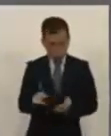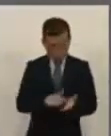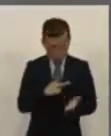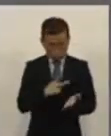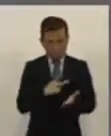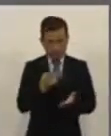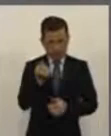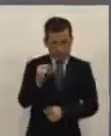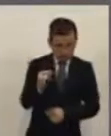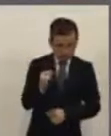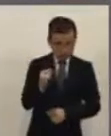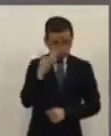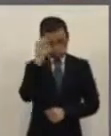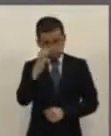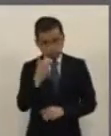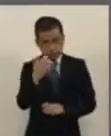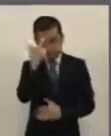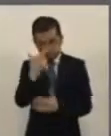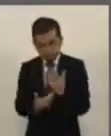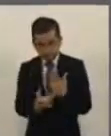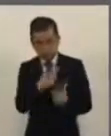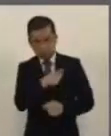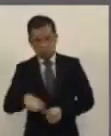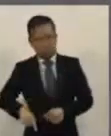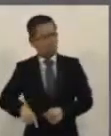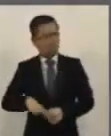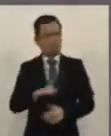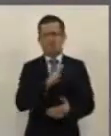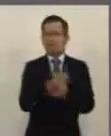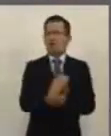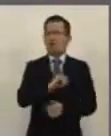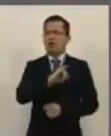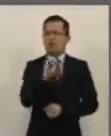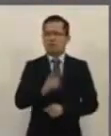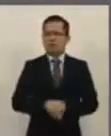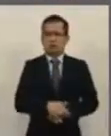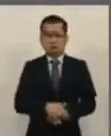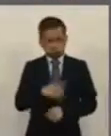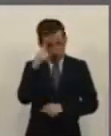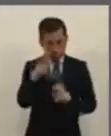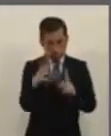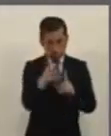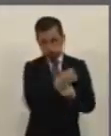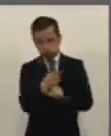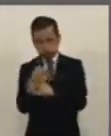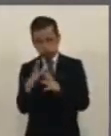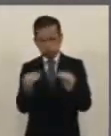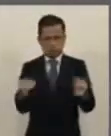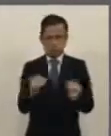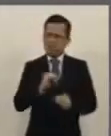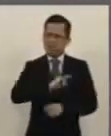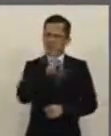de Estado. Nunca más la desaparición forzada. Nunca más un rojo amanecer. Es cuanto.